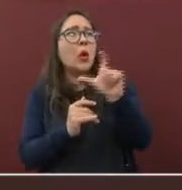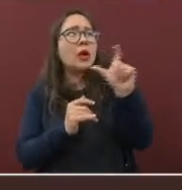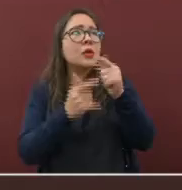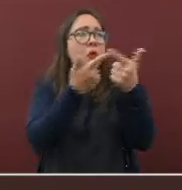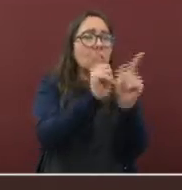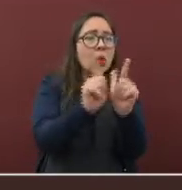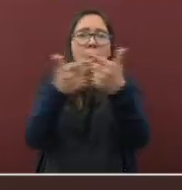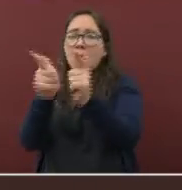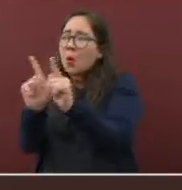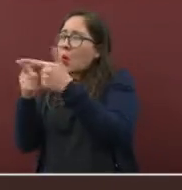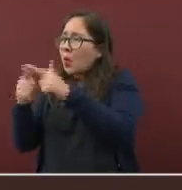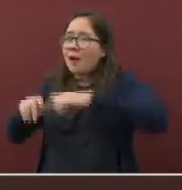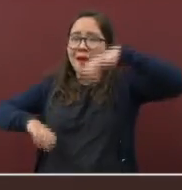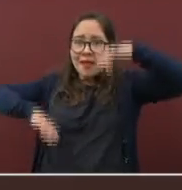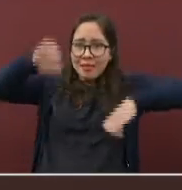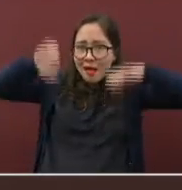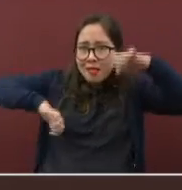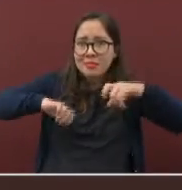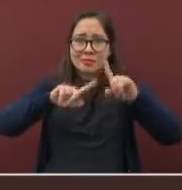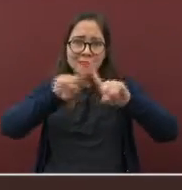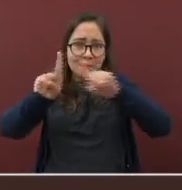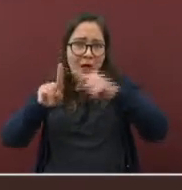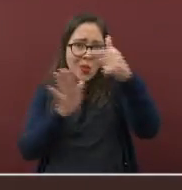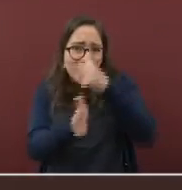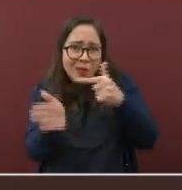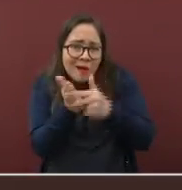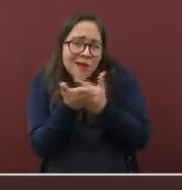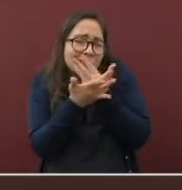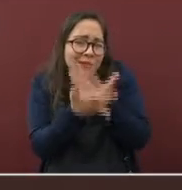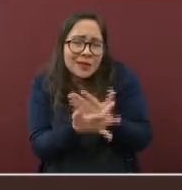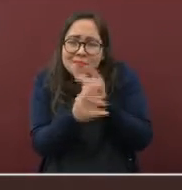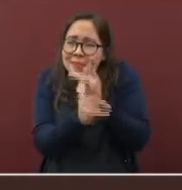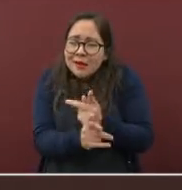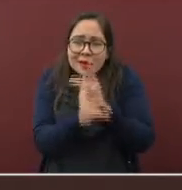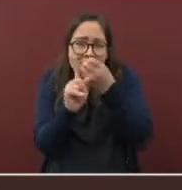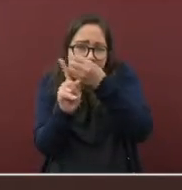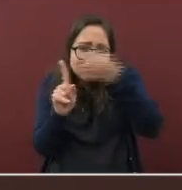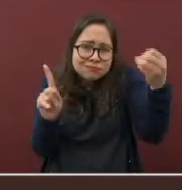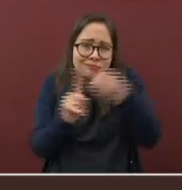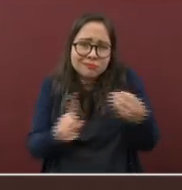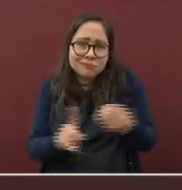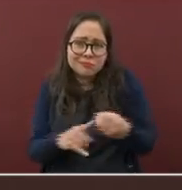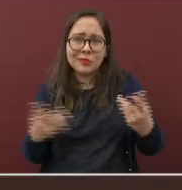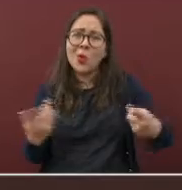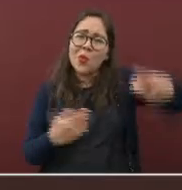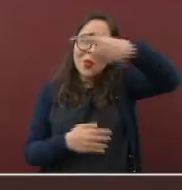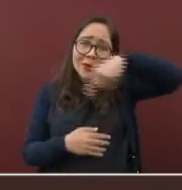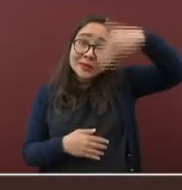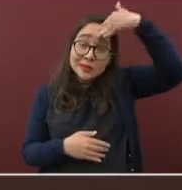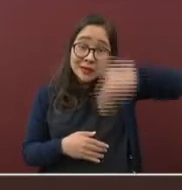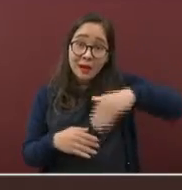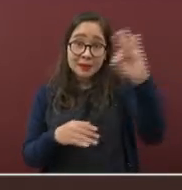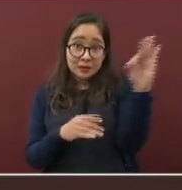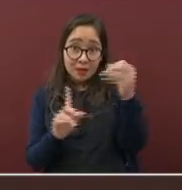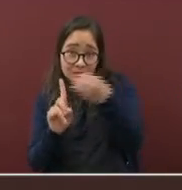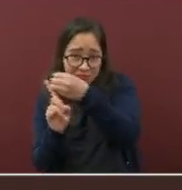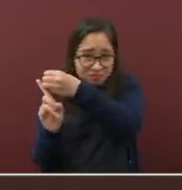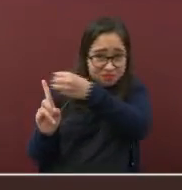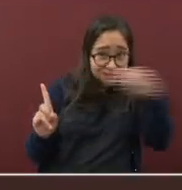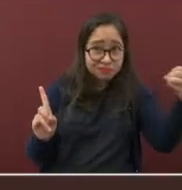grupo de la población a cada municipio y a cada ciudad ustedes saben que si nos organizamos